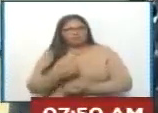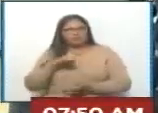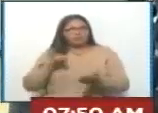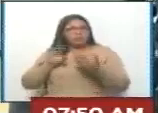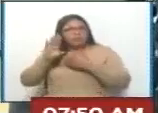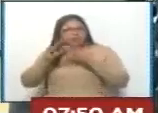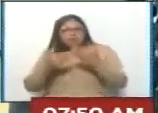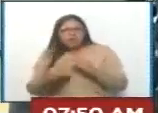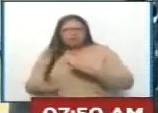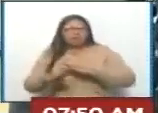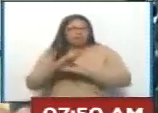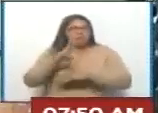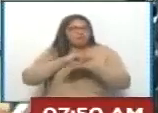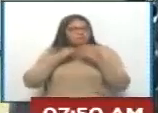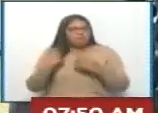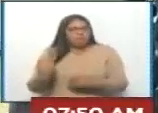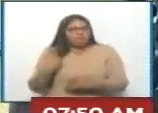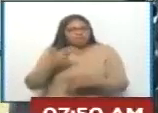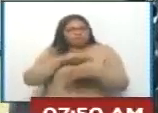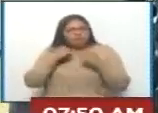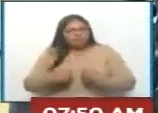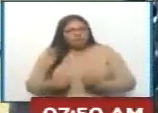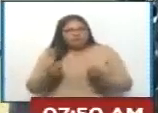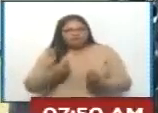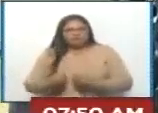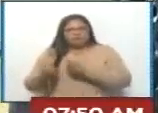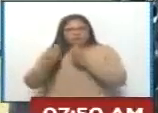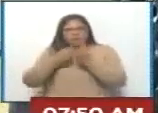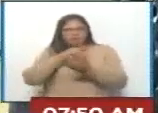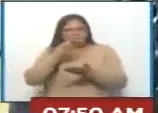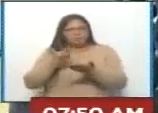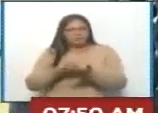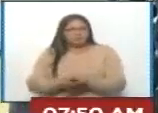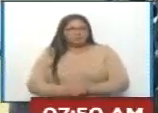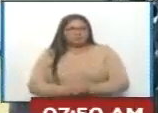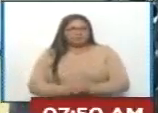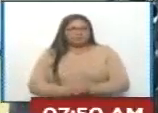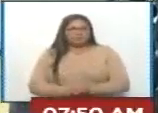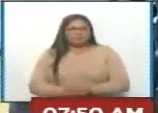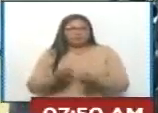eso afectó gravísimamente a la economía nacional. Los ingresos